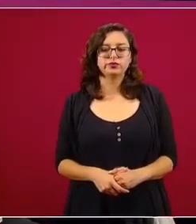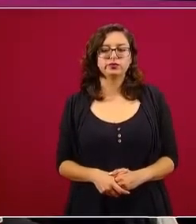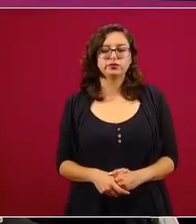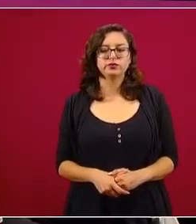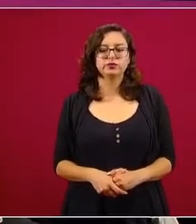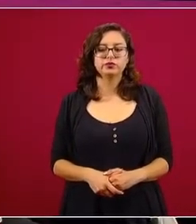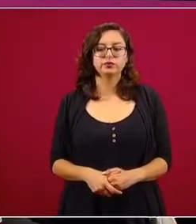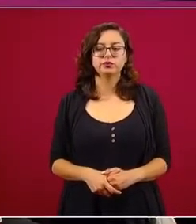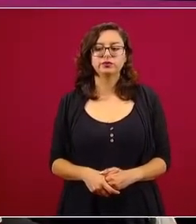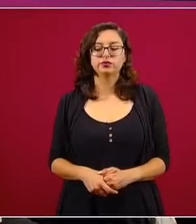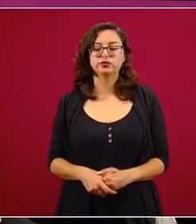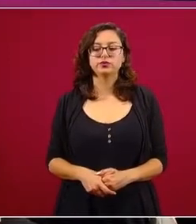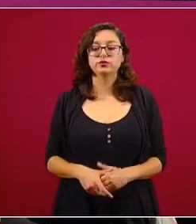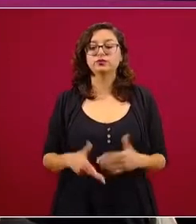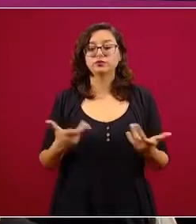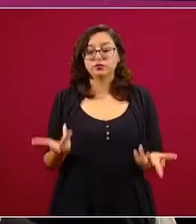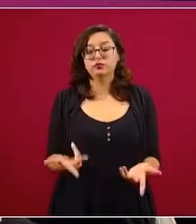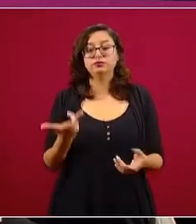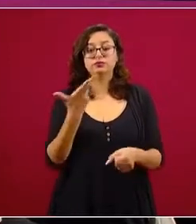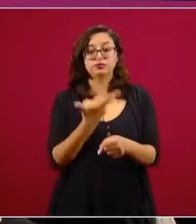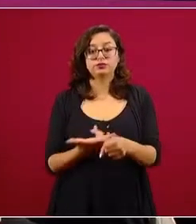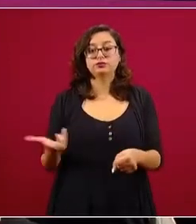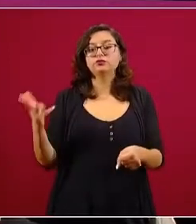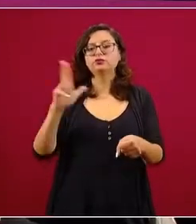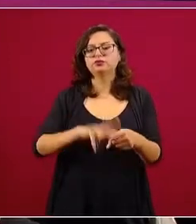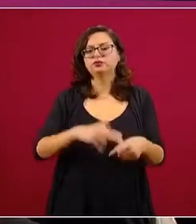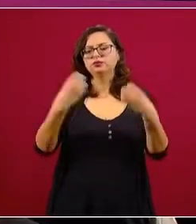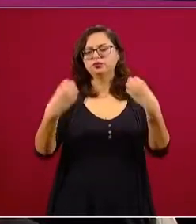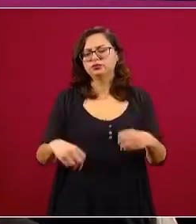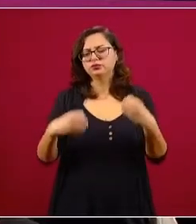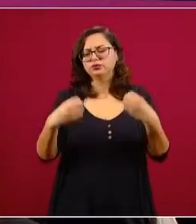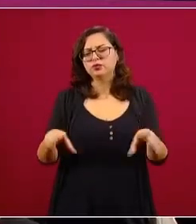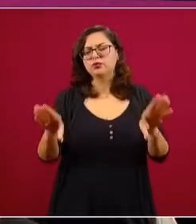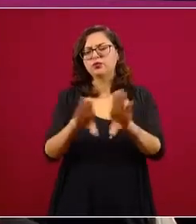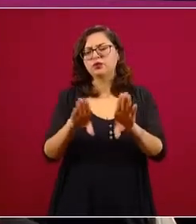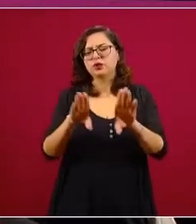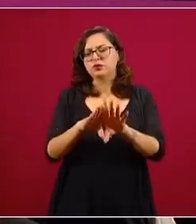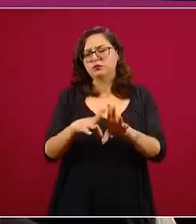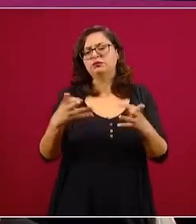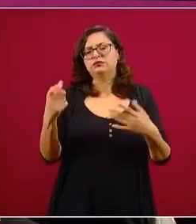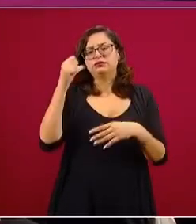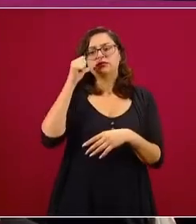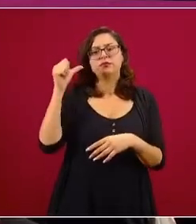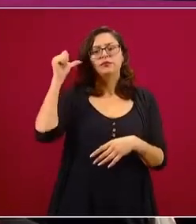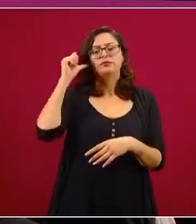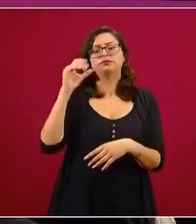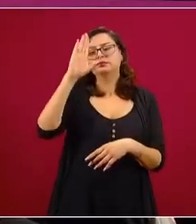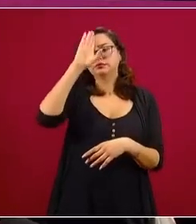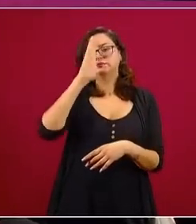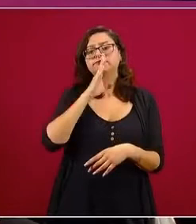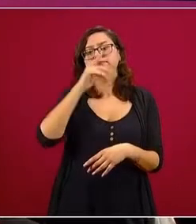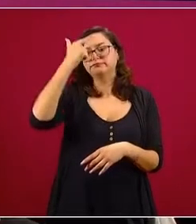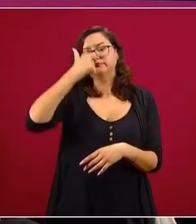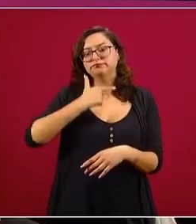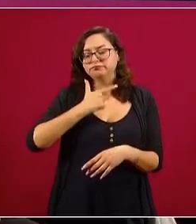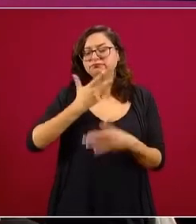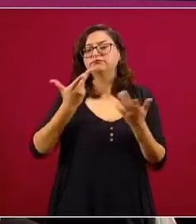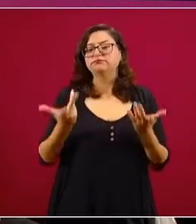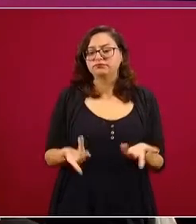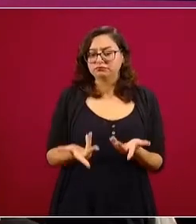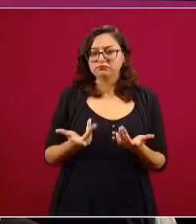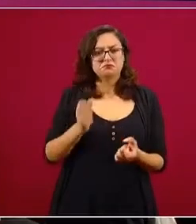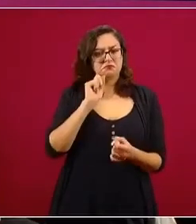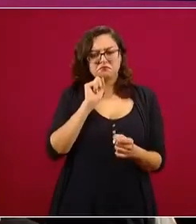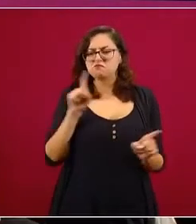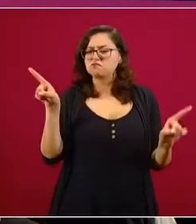cómo cerró la ocupación hospitalaria en función del corte de ayer a la medianoche. Es un indicador también que se ha mantenido muy,